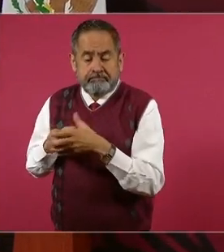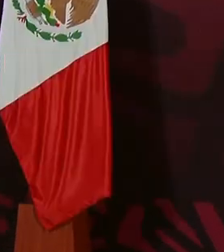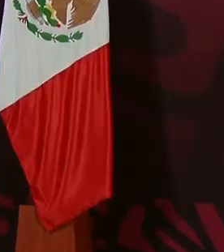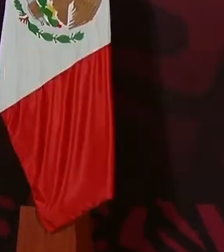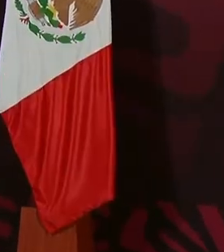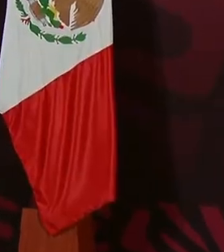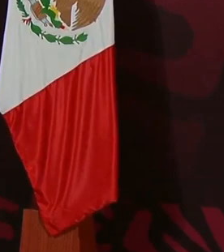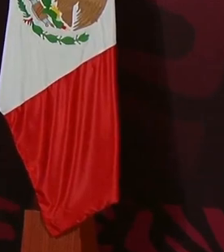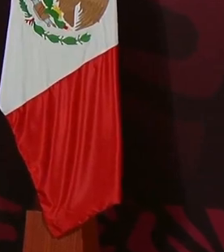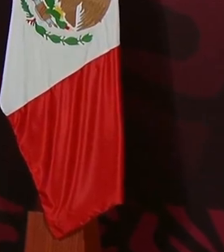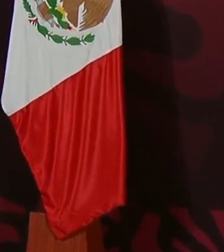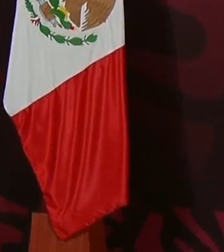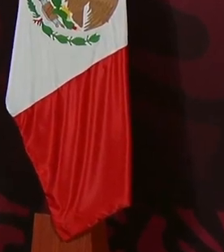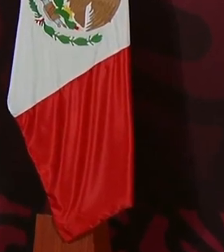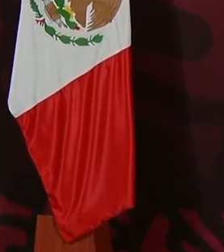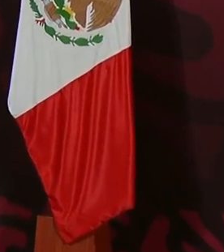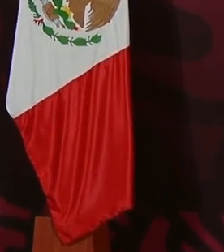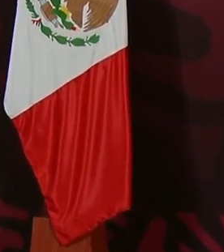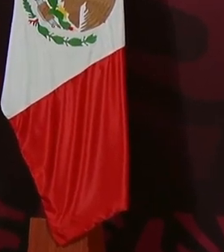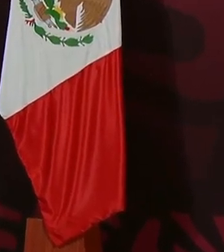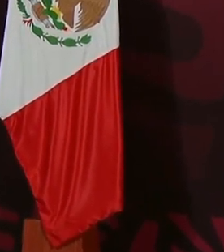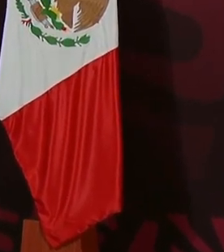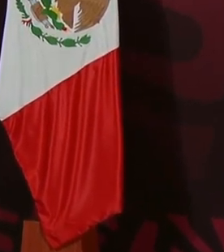¿Por qué? No es